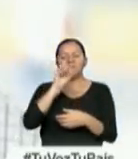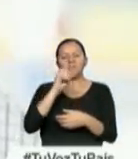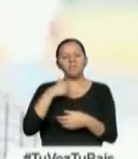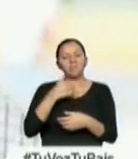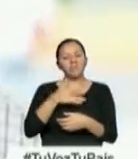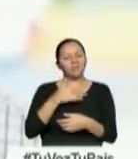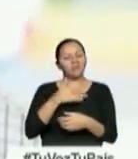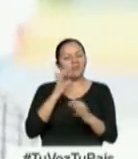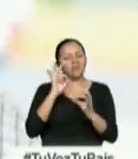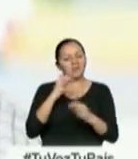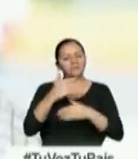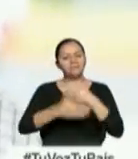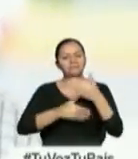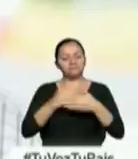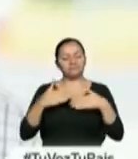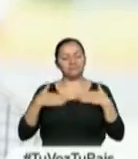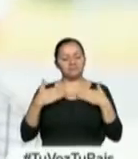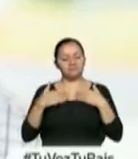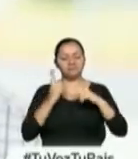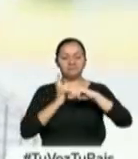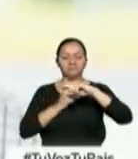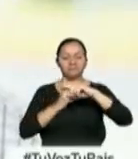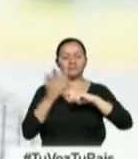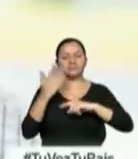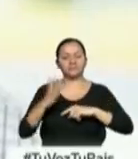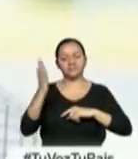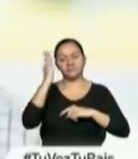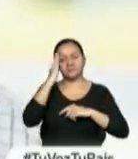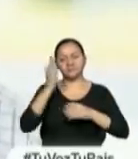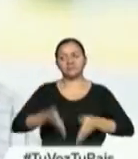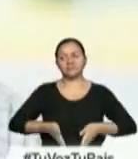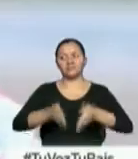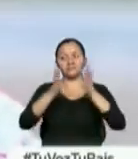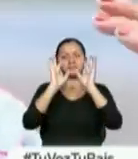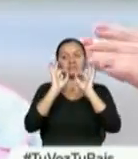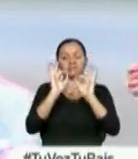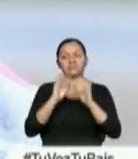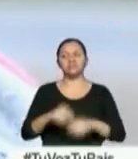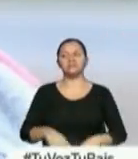sentimos bien contentos al saber que tenemos una vía de primera.